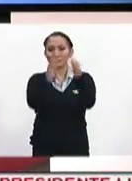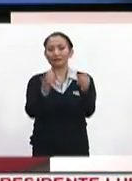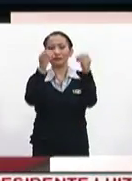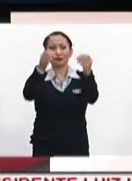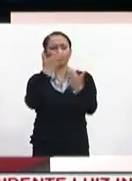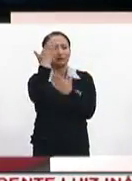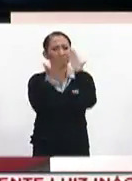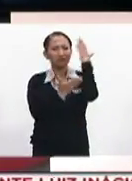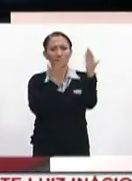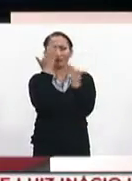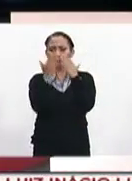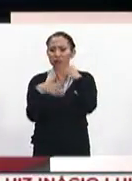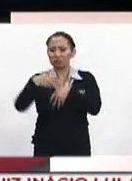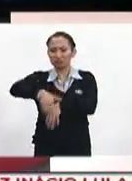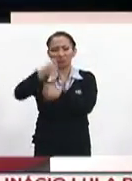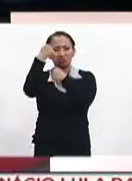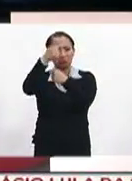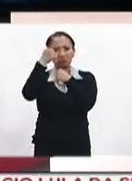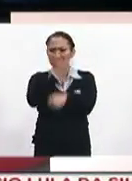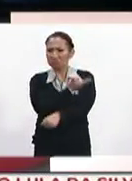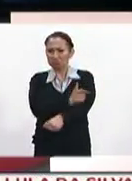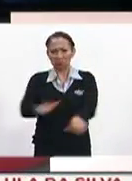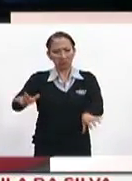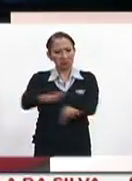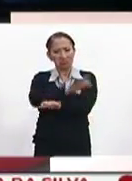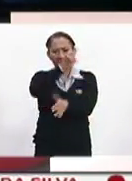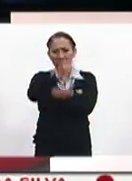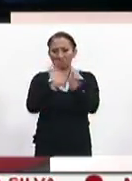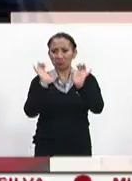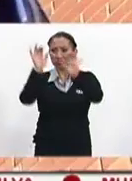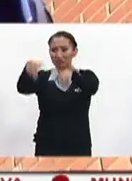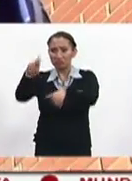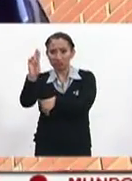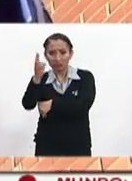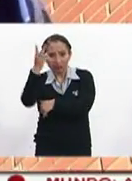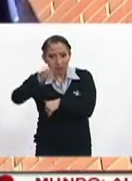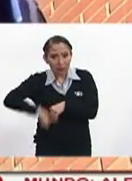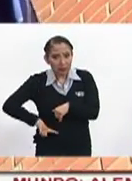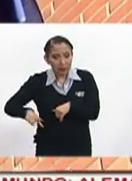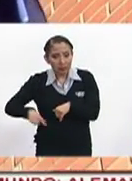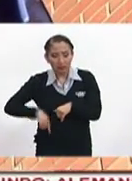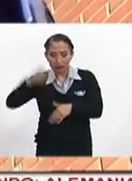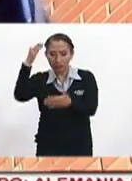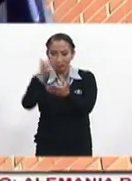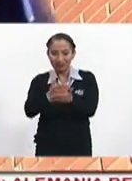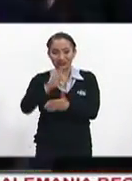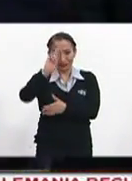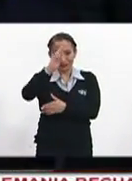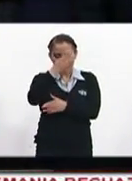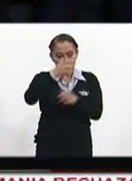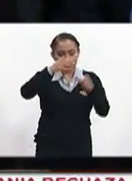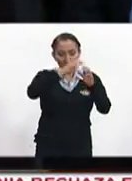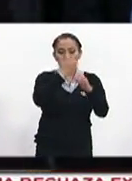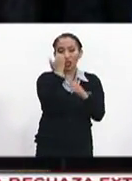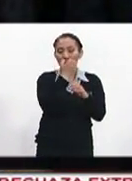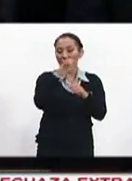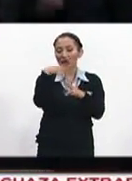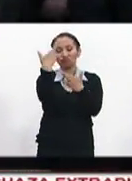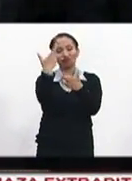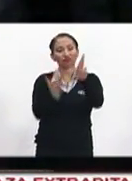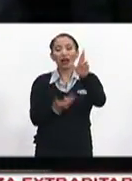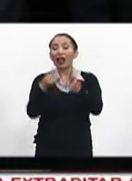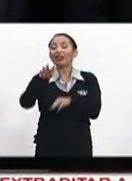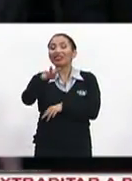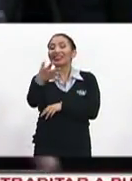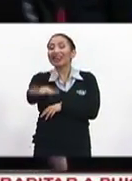miles de estudiantes protestaron contra las reformas de ingreso a las universidades públicas, bloquearon aulas universitarias y suspendieron clases en